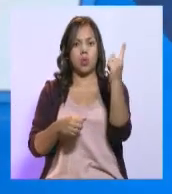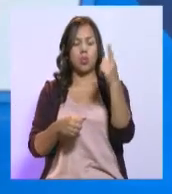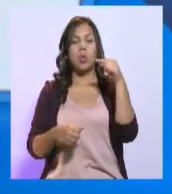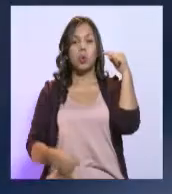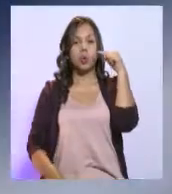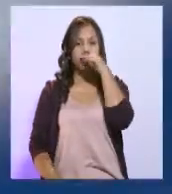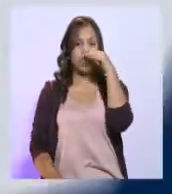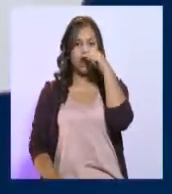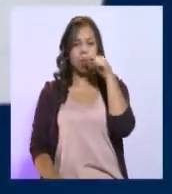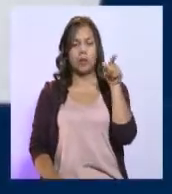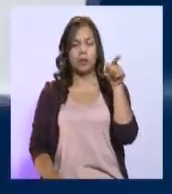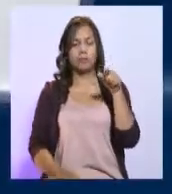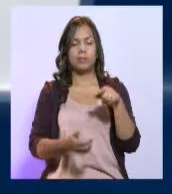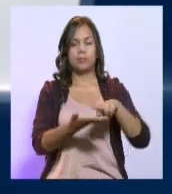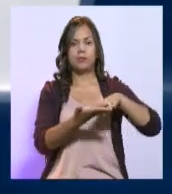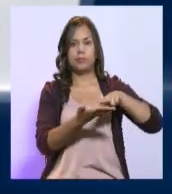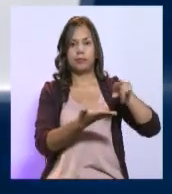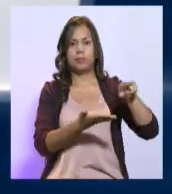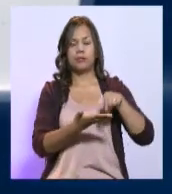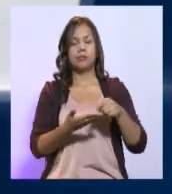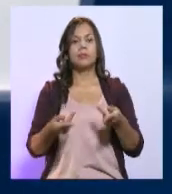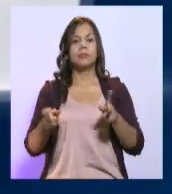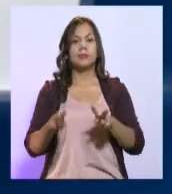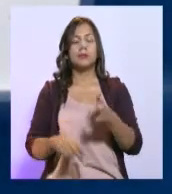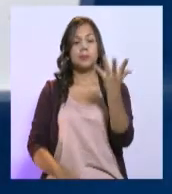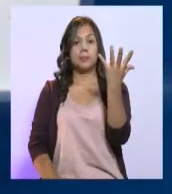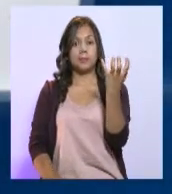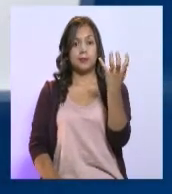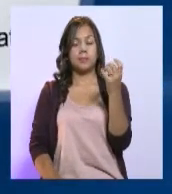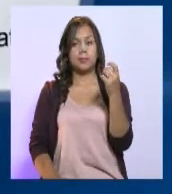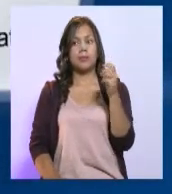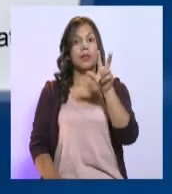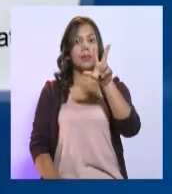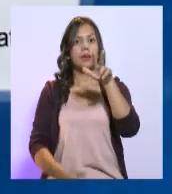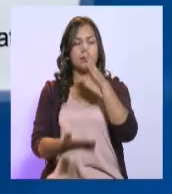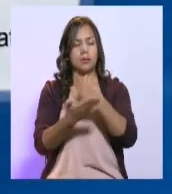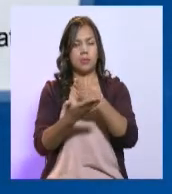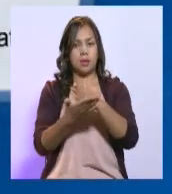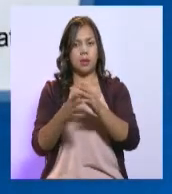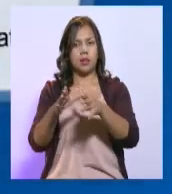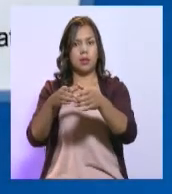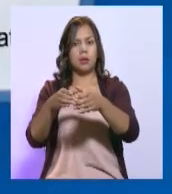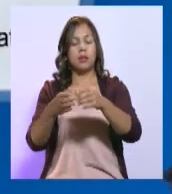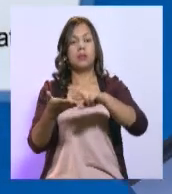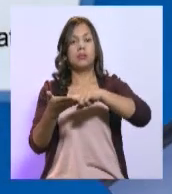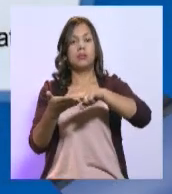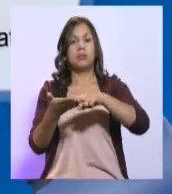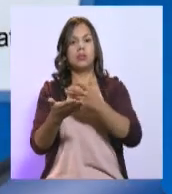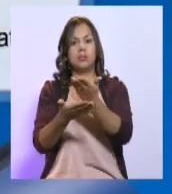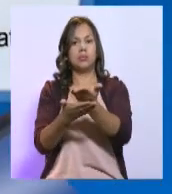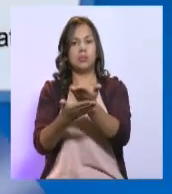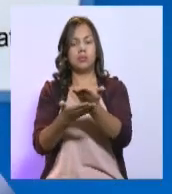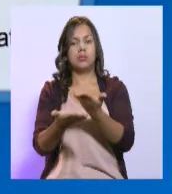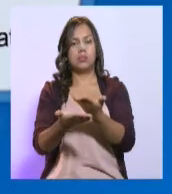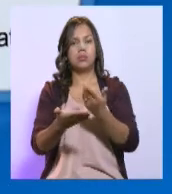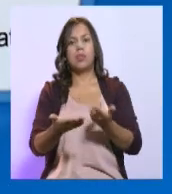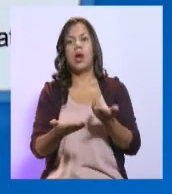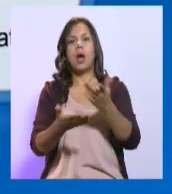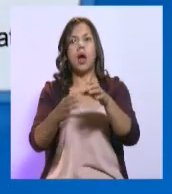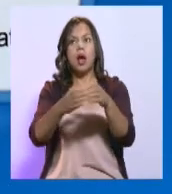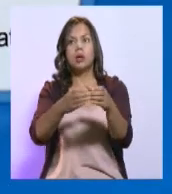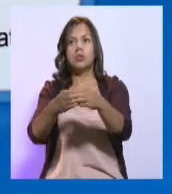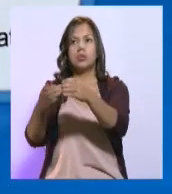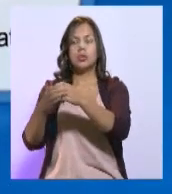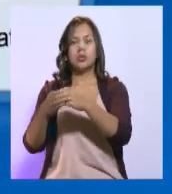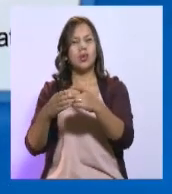Sucumbíos. 15 horas con 30, sesión de la Comisión de Soberanía Alimentaria para tratar las propuestas de las asociaciones de